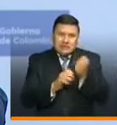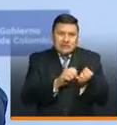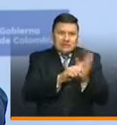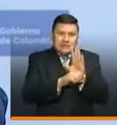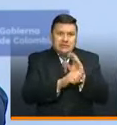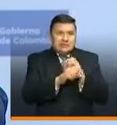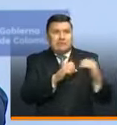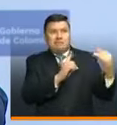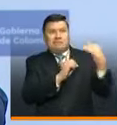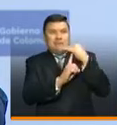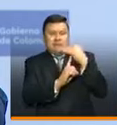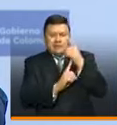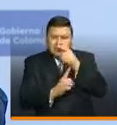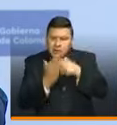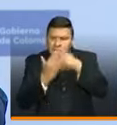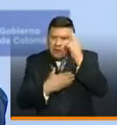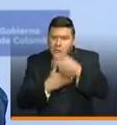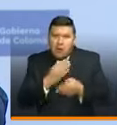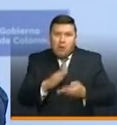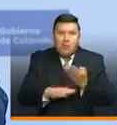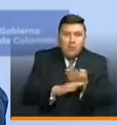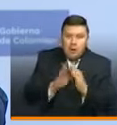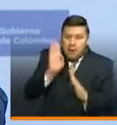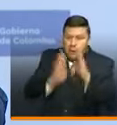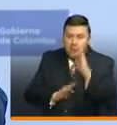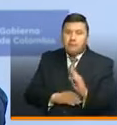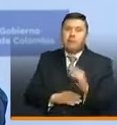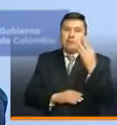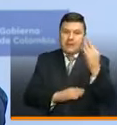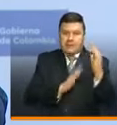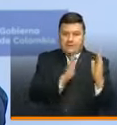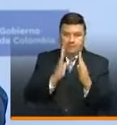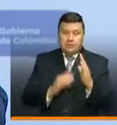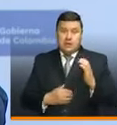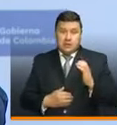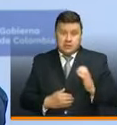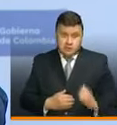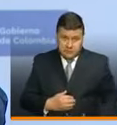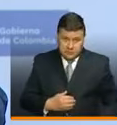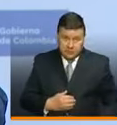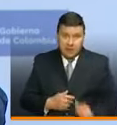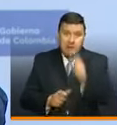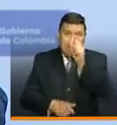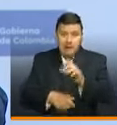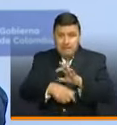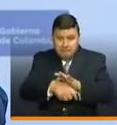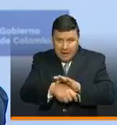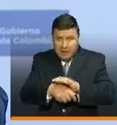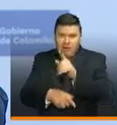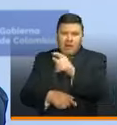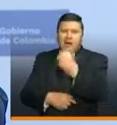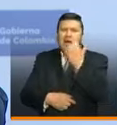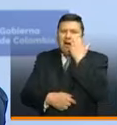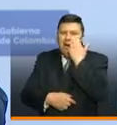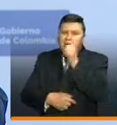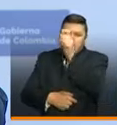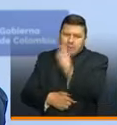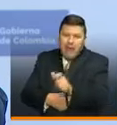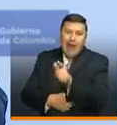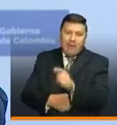del COVID-19 en Colombia. Se manejaron tres categorías: ciudadanos, personal médico y pacientes. Una vez las propuestas